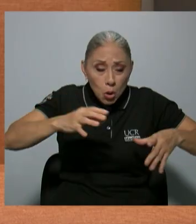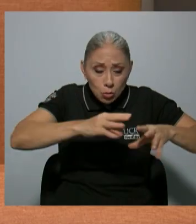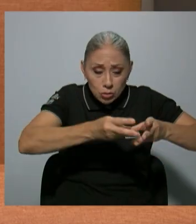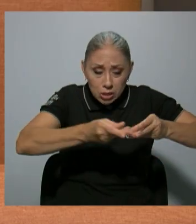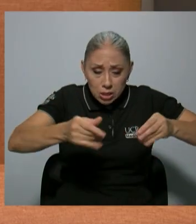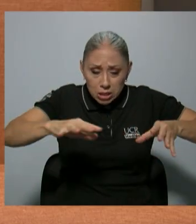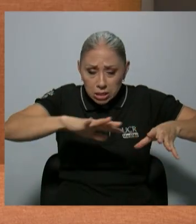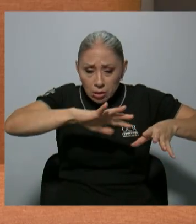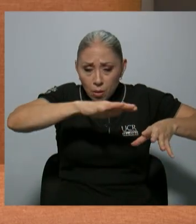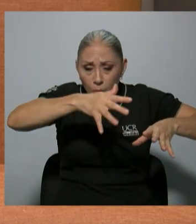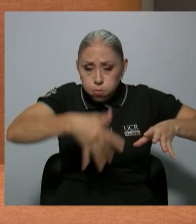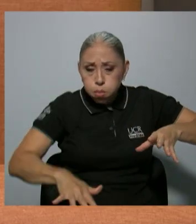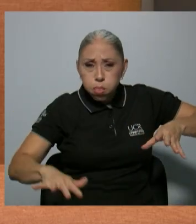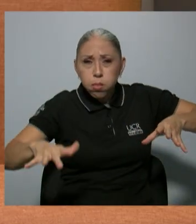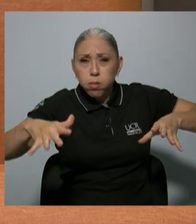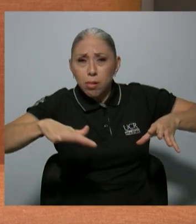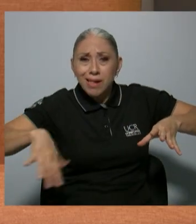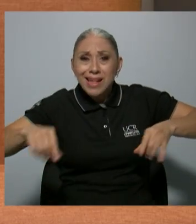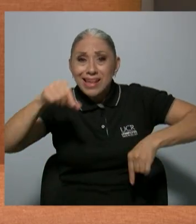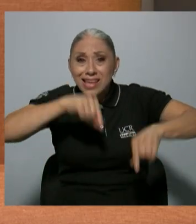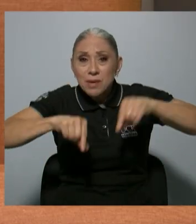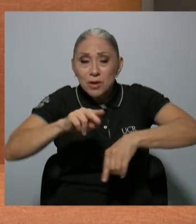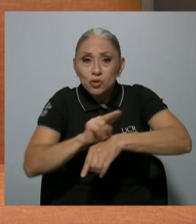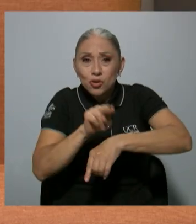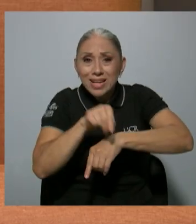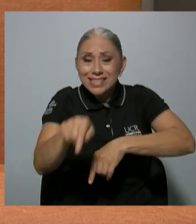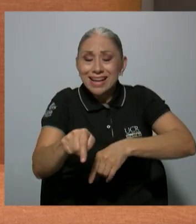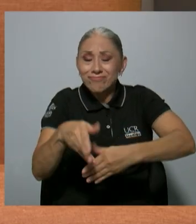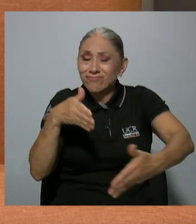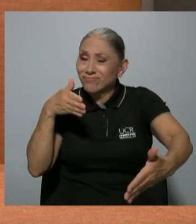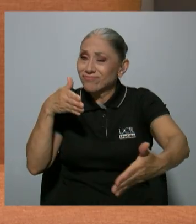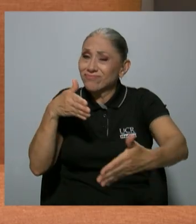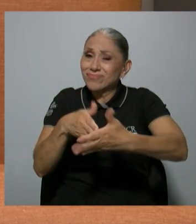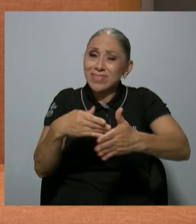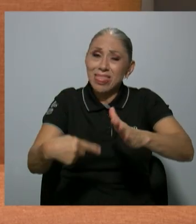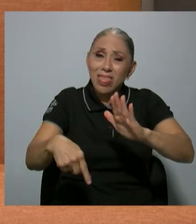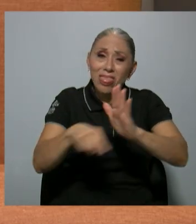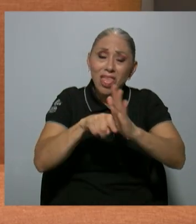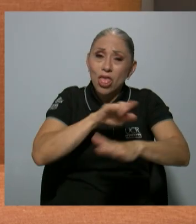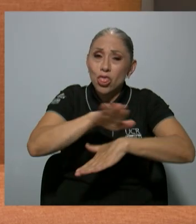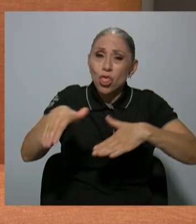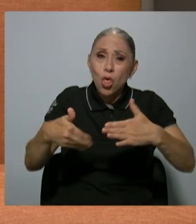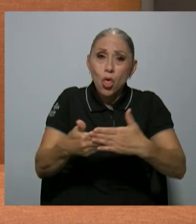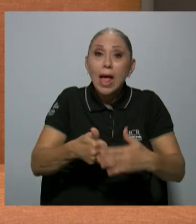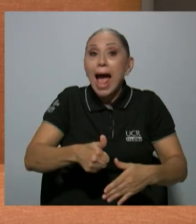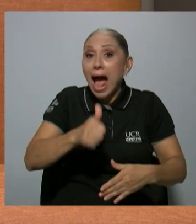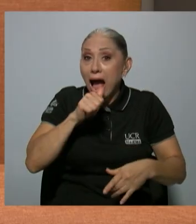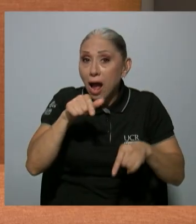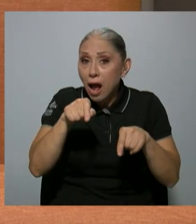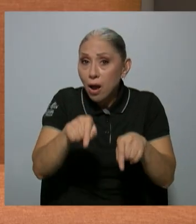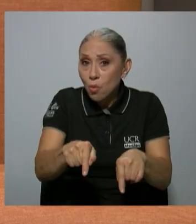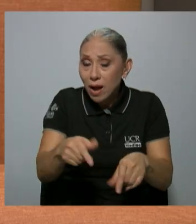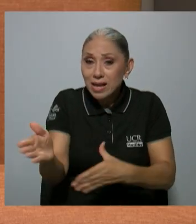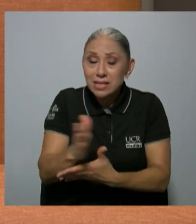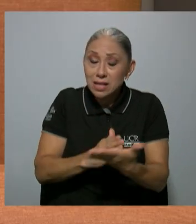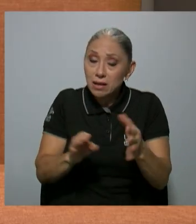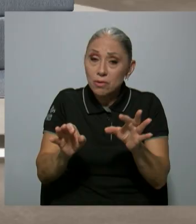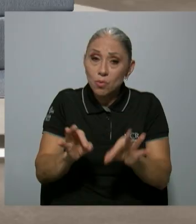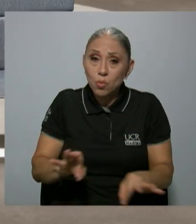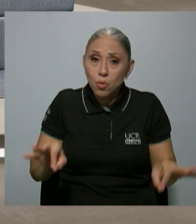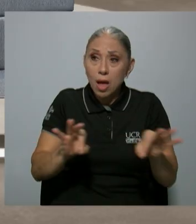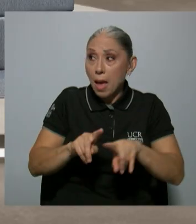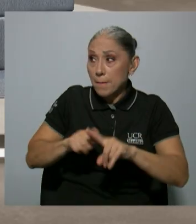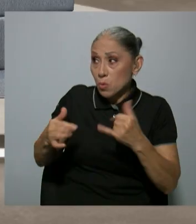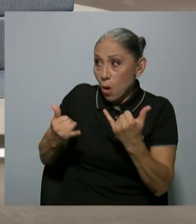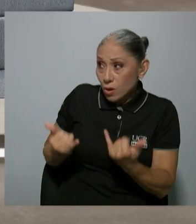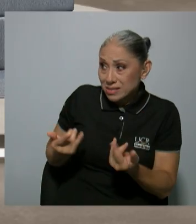químicos que han estado utilizando han afectado muchísimo todos los ecosistemas, las comunidades, el agua, que es un recurso pues finito. Pero hoy está pasando eso, inclusive.